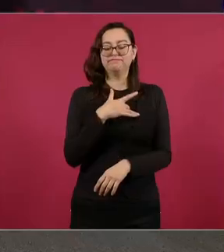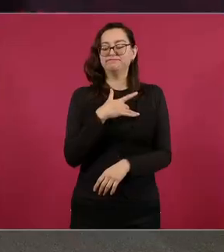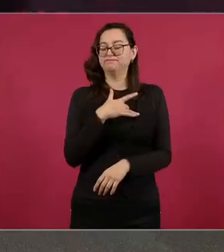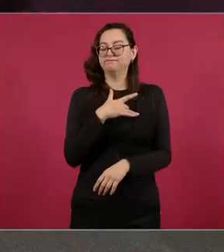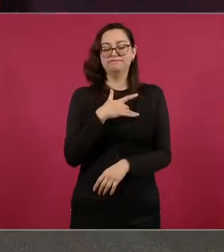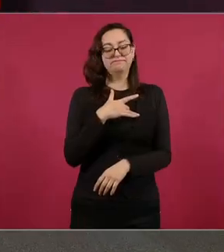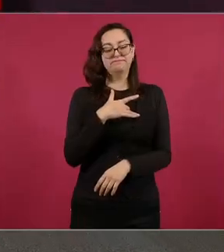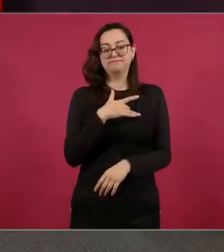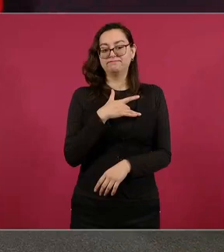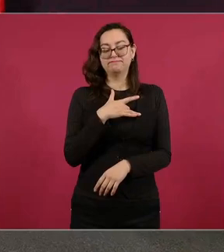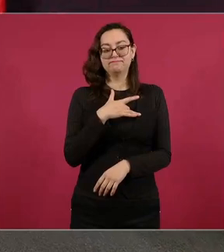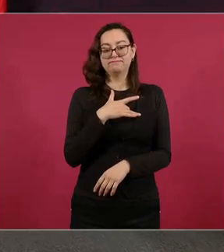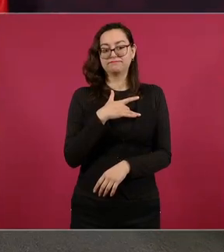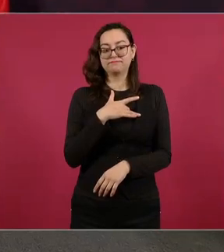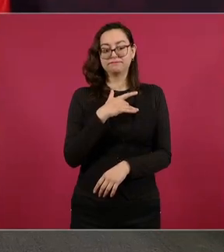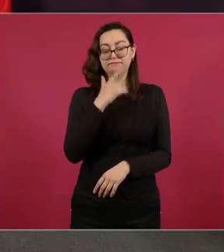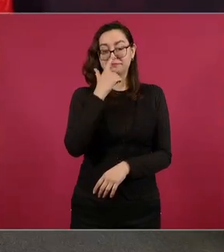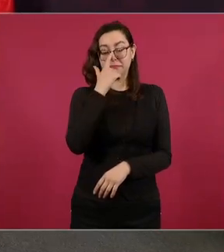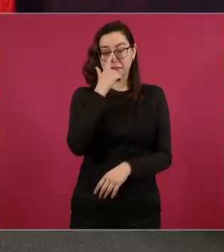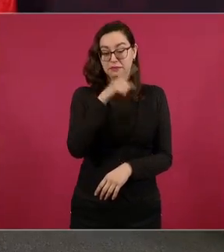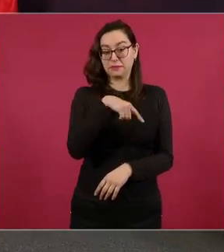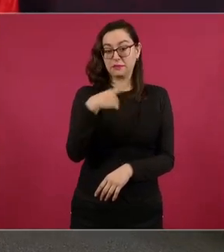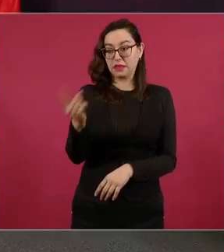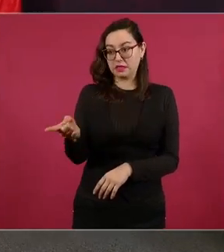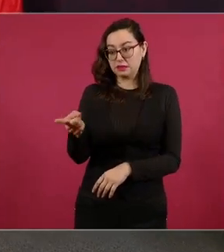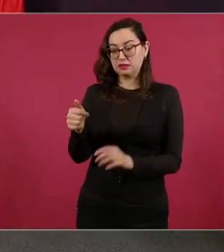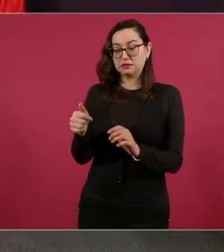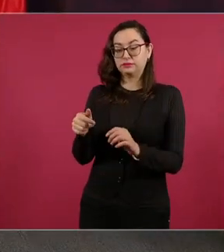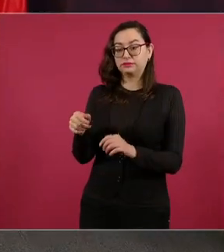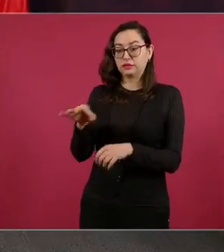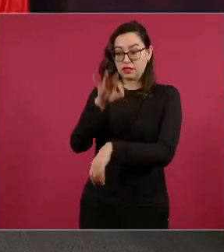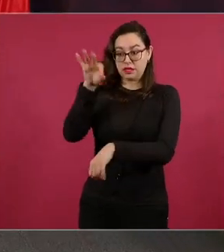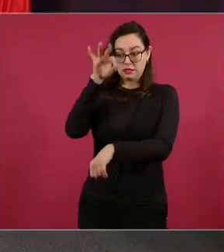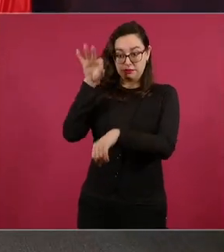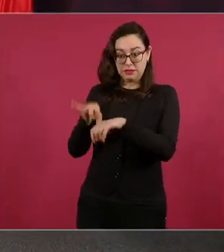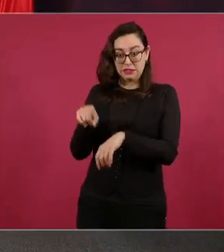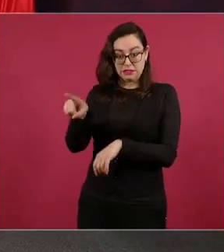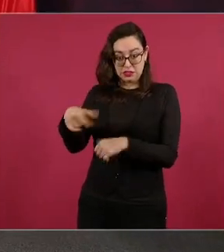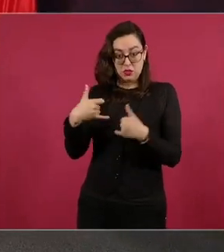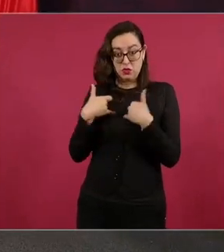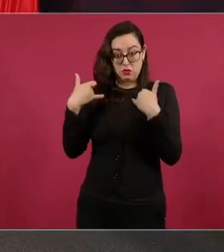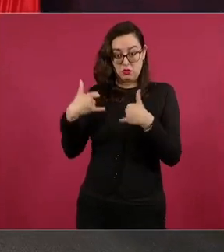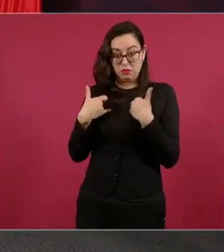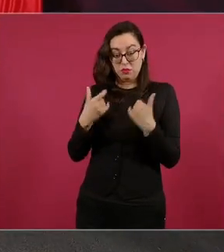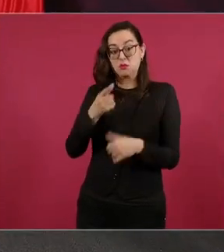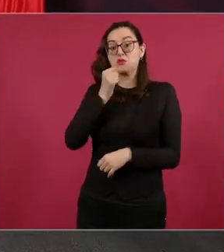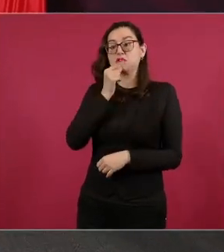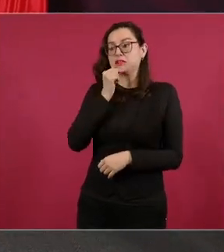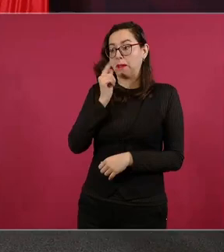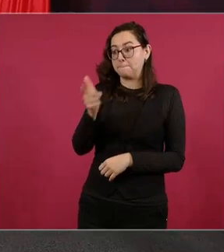hizo la policía de Guerrero